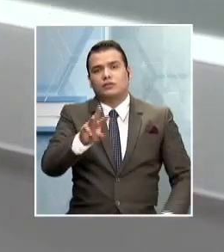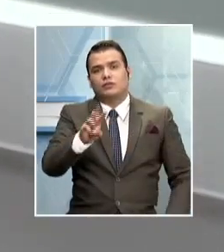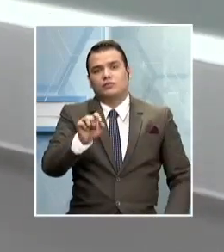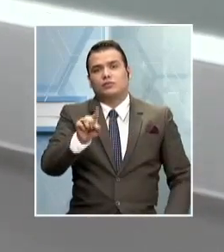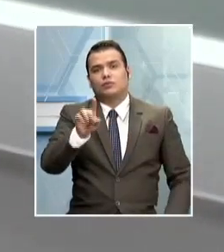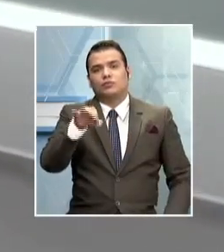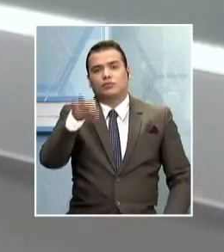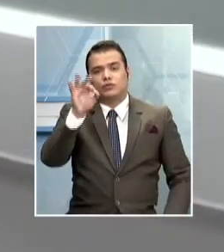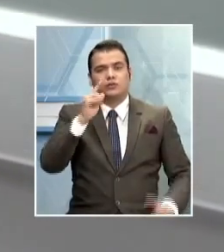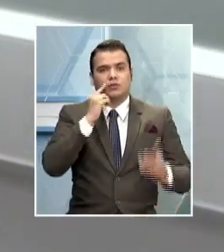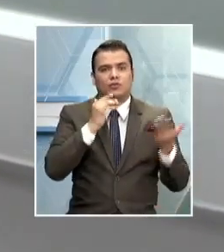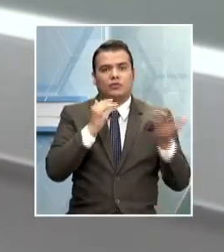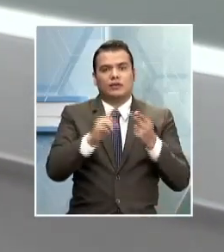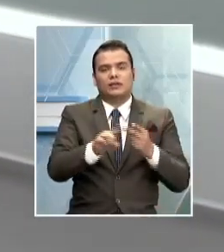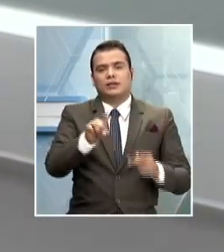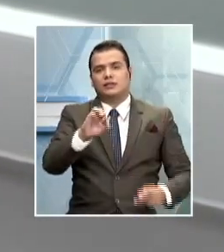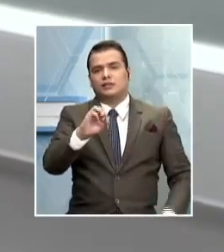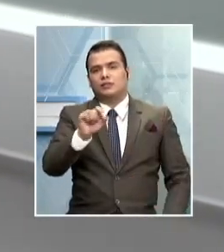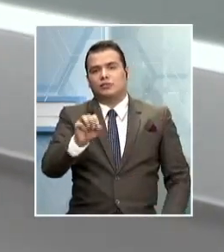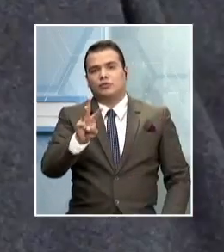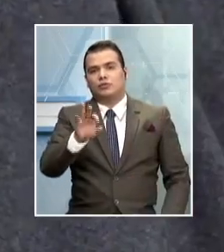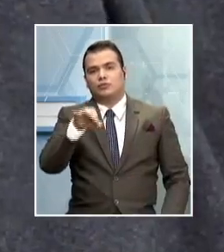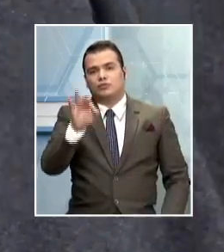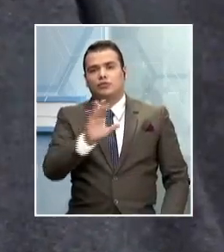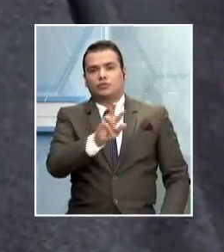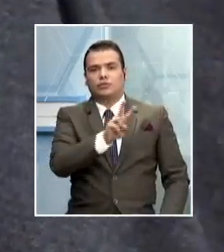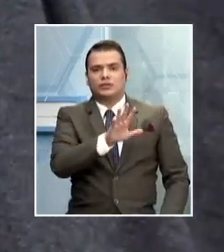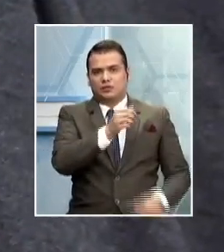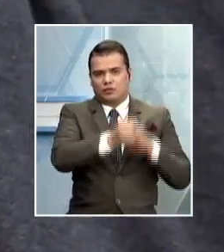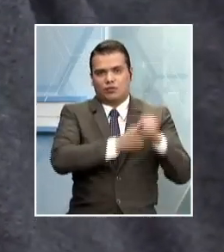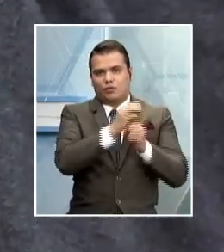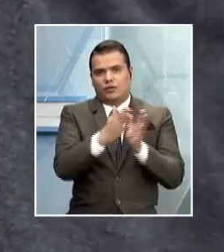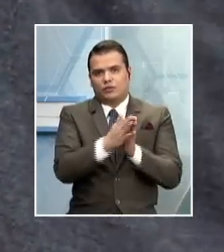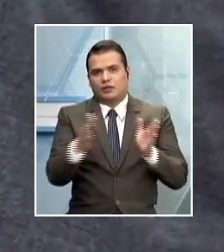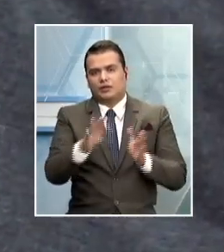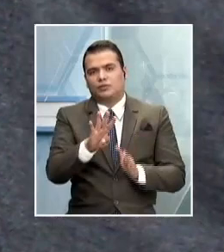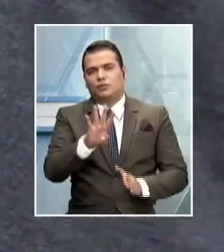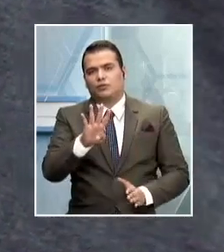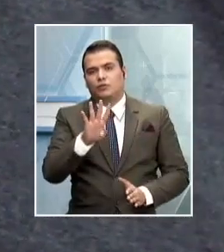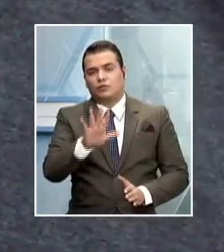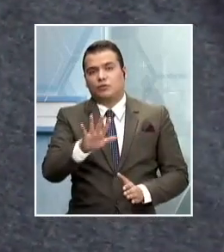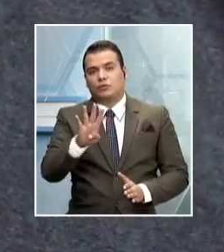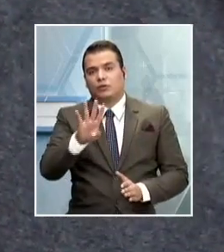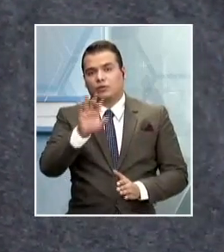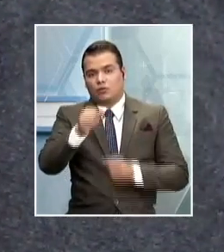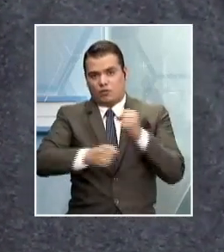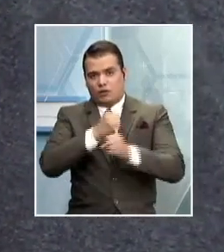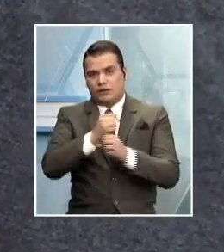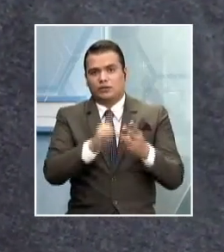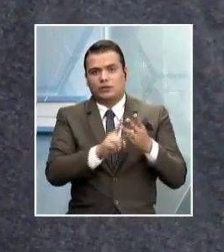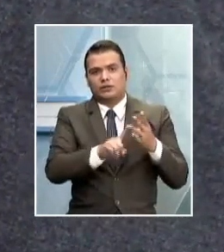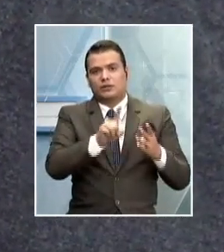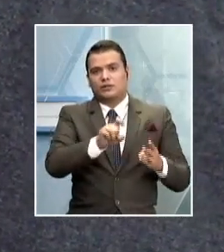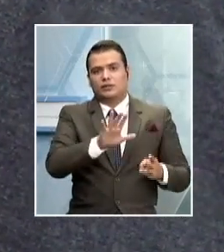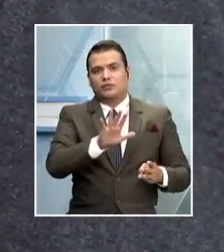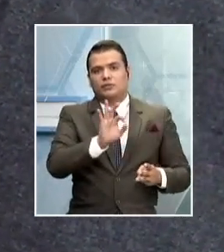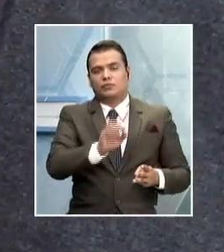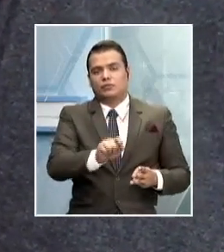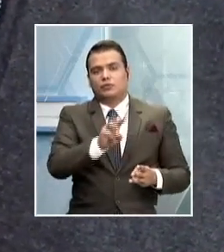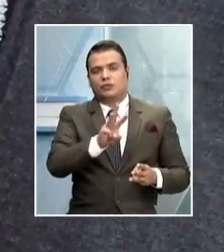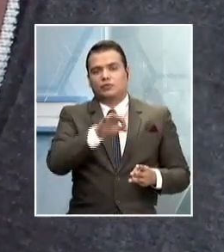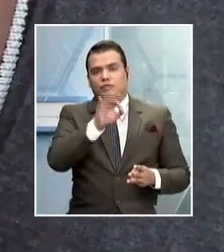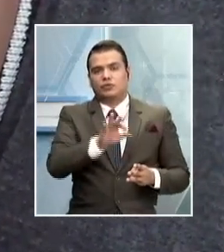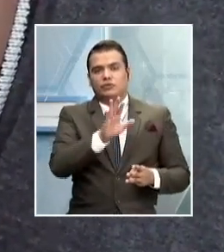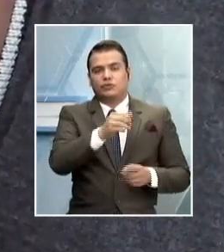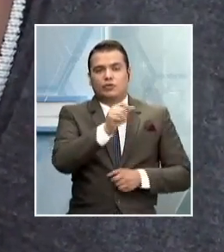53,1% frente al 60,3% de la población entre 25 y 54 años y el 61,3% de la población entre los 10 y los